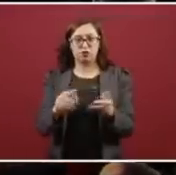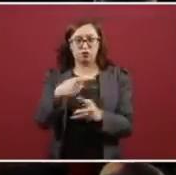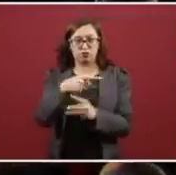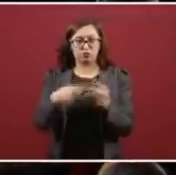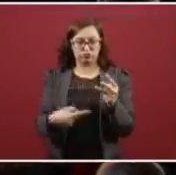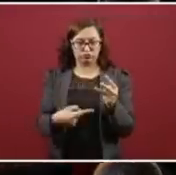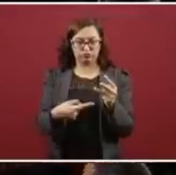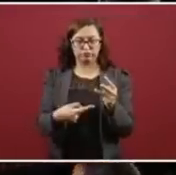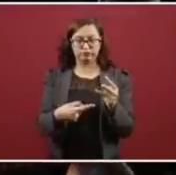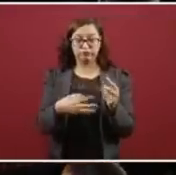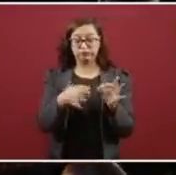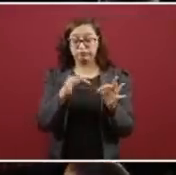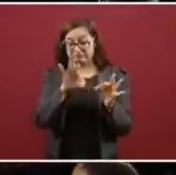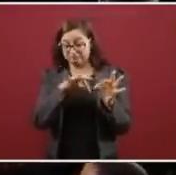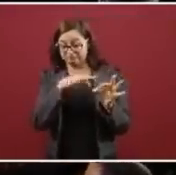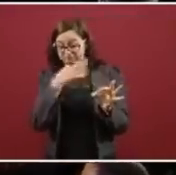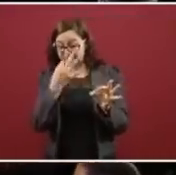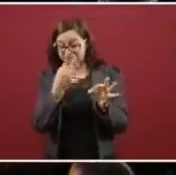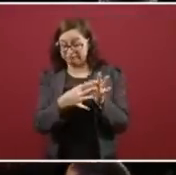terminamos